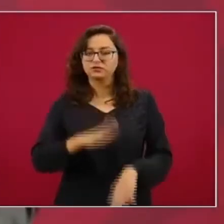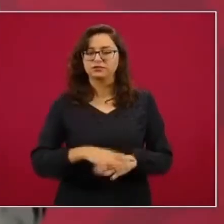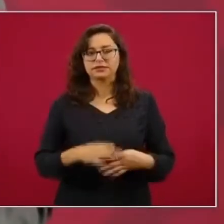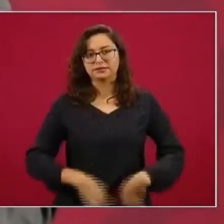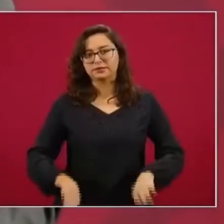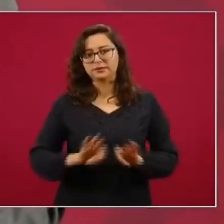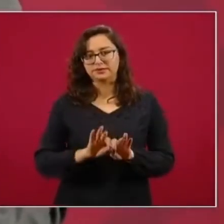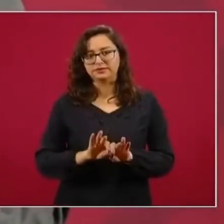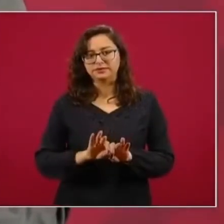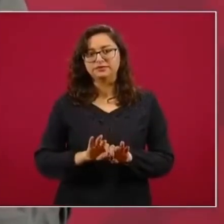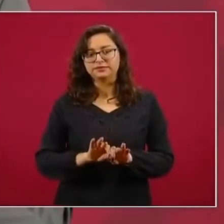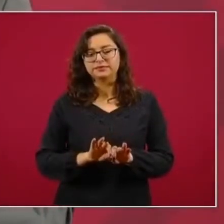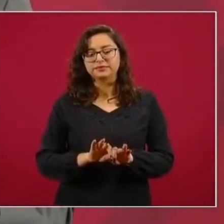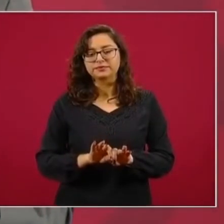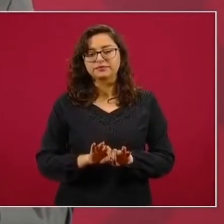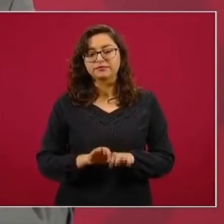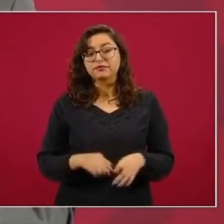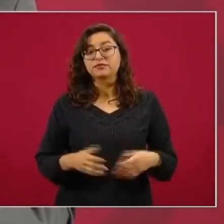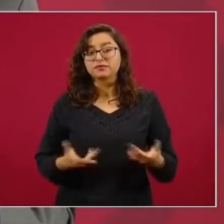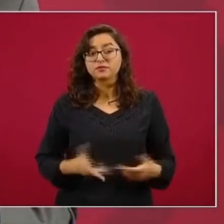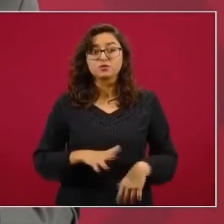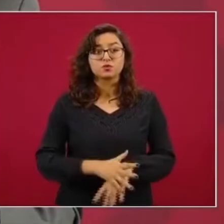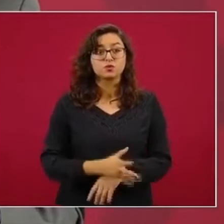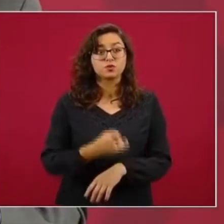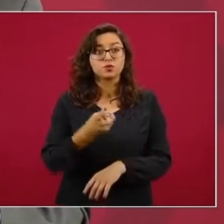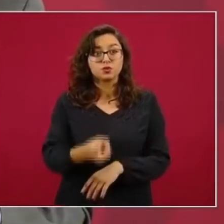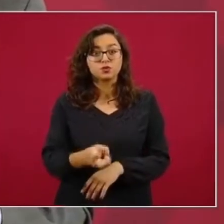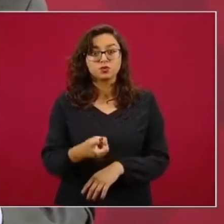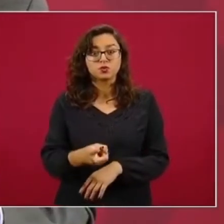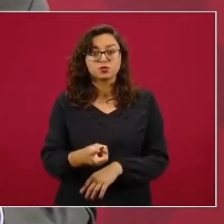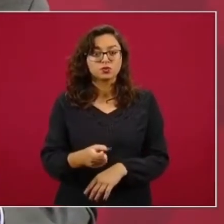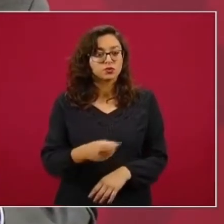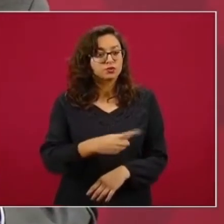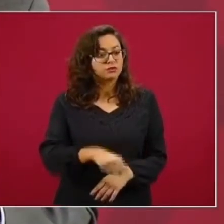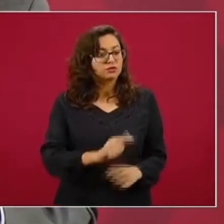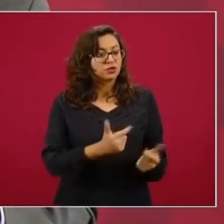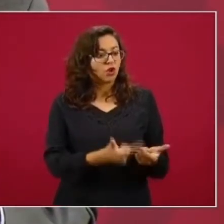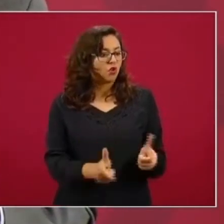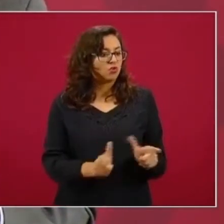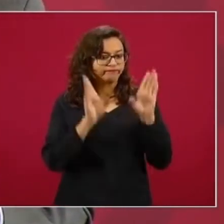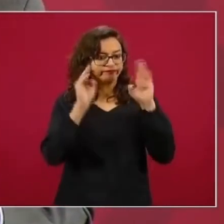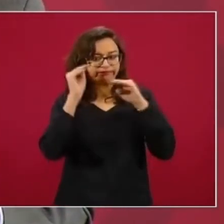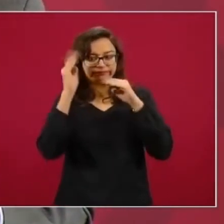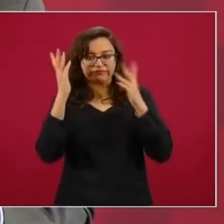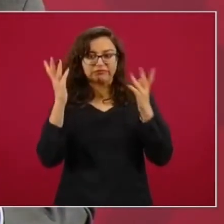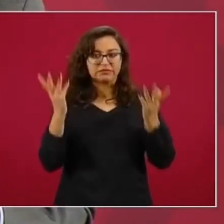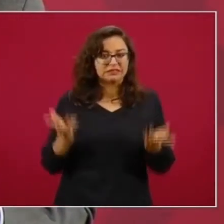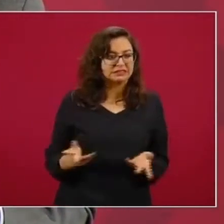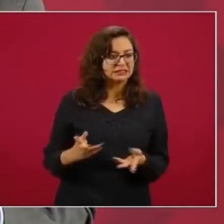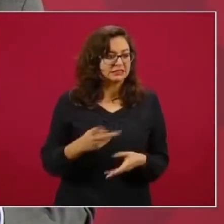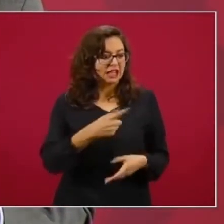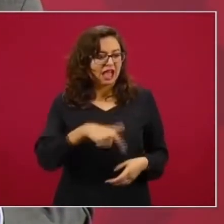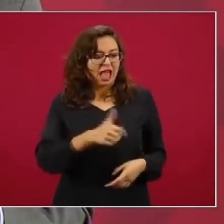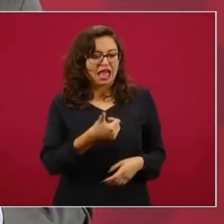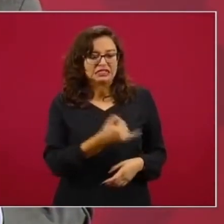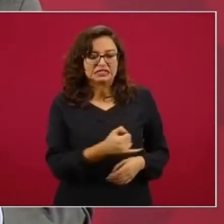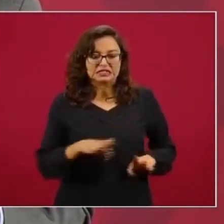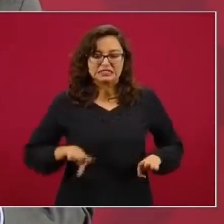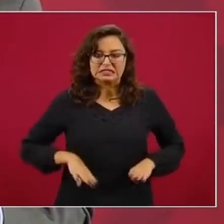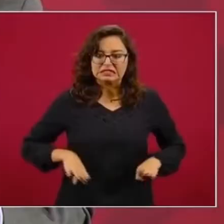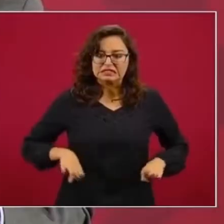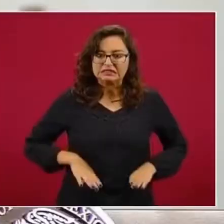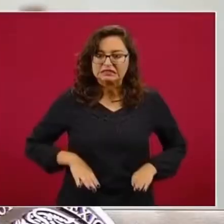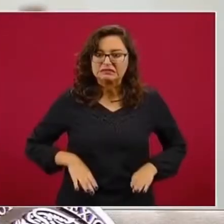cuando todos estos grupos conservadores que han estado